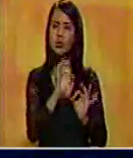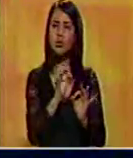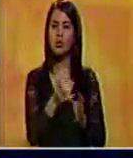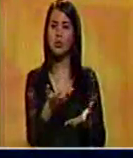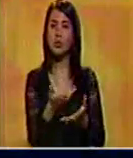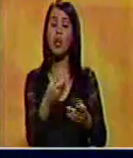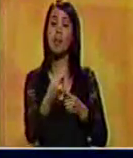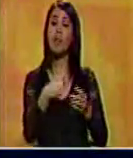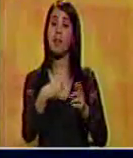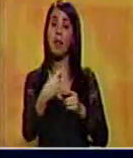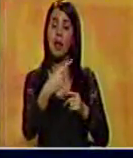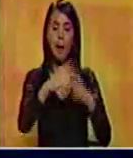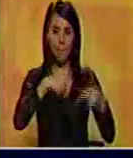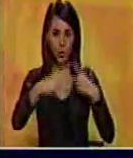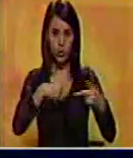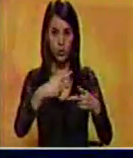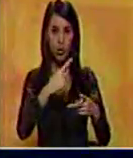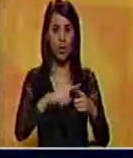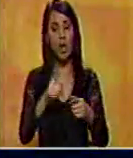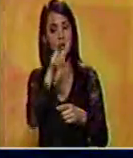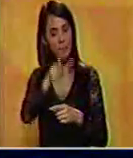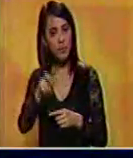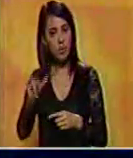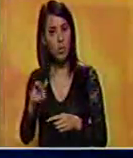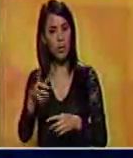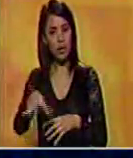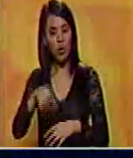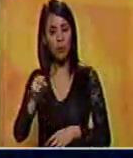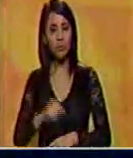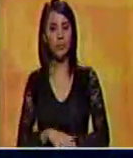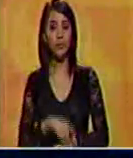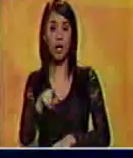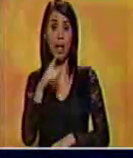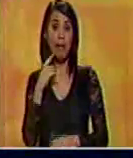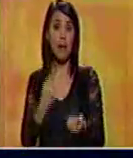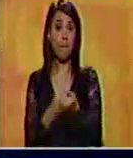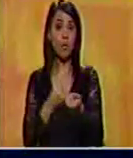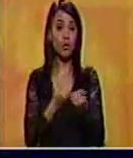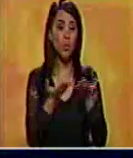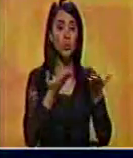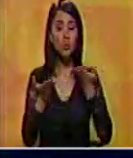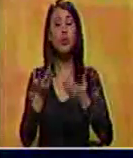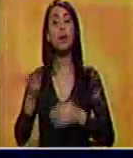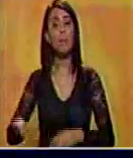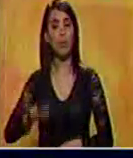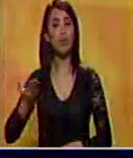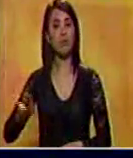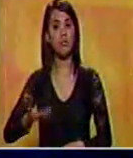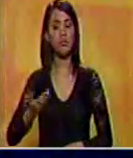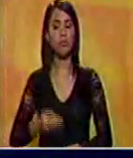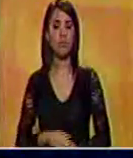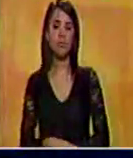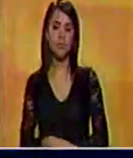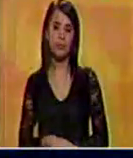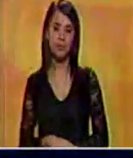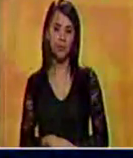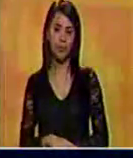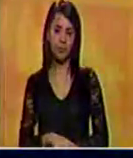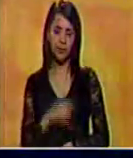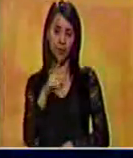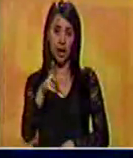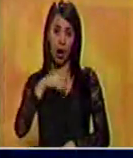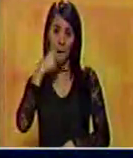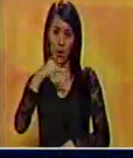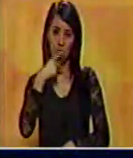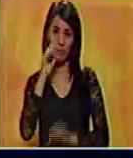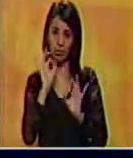de los productores a los consumidores. Allí se necesitan unos apoyos logísticos importantes, pero una vez que se establezca una